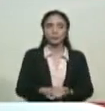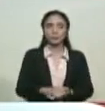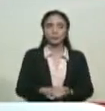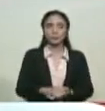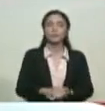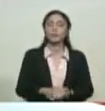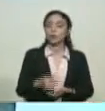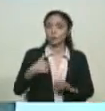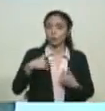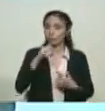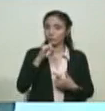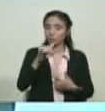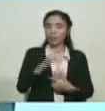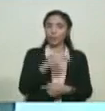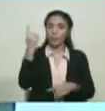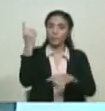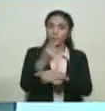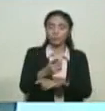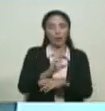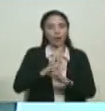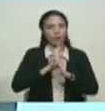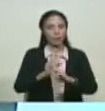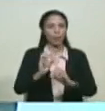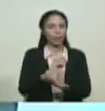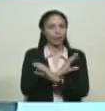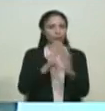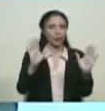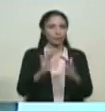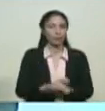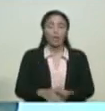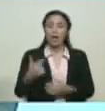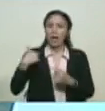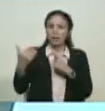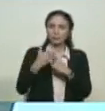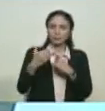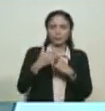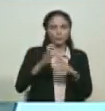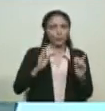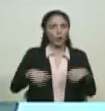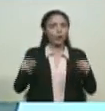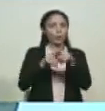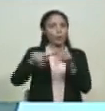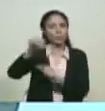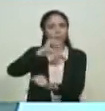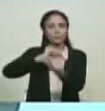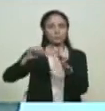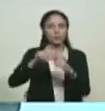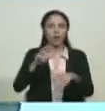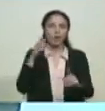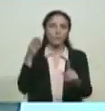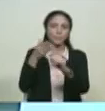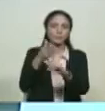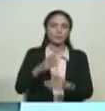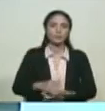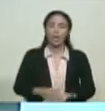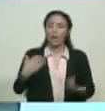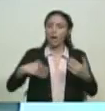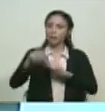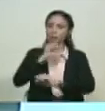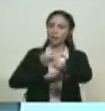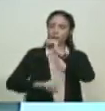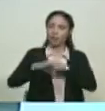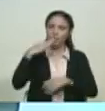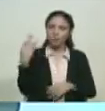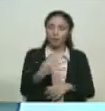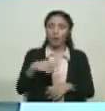al canciller Jorge Arreaza que responda todos los agravios, uno por uno, y defienda la dignidad y la verdad